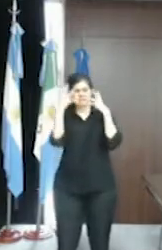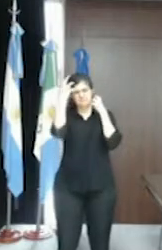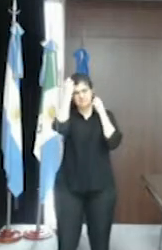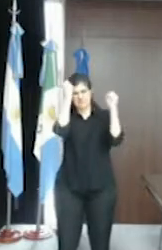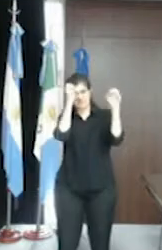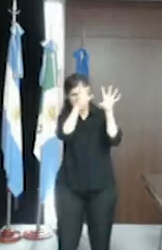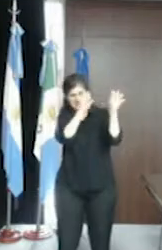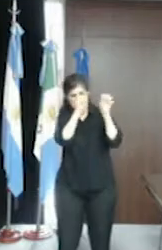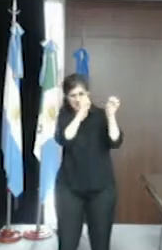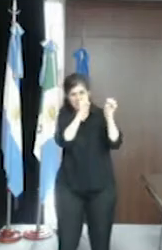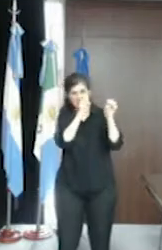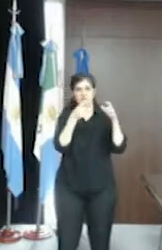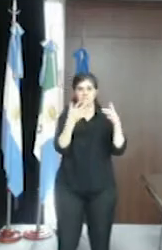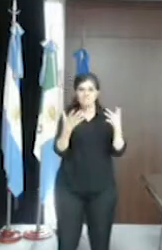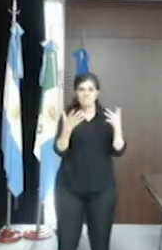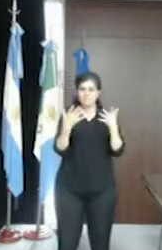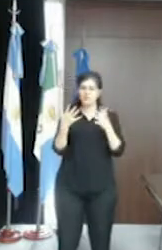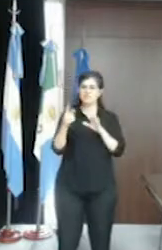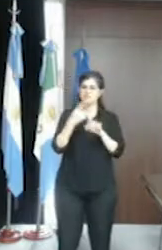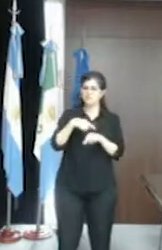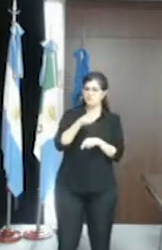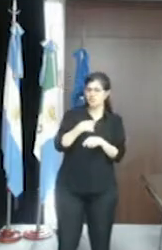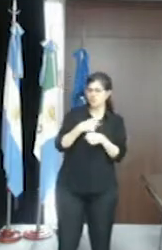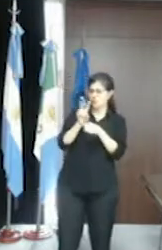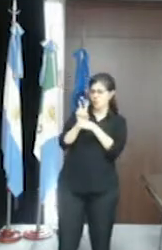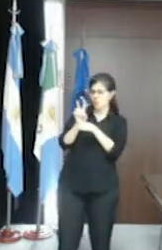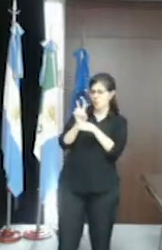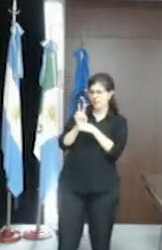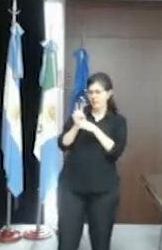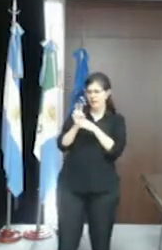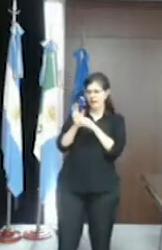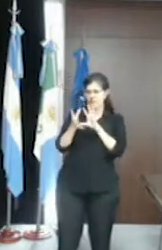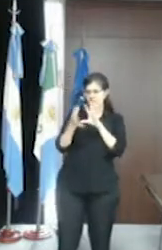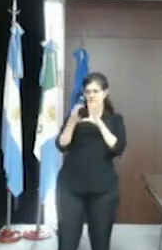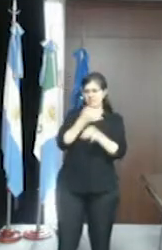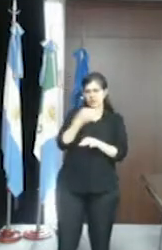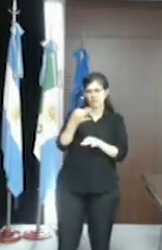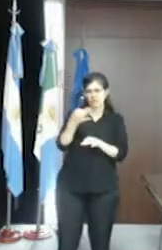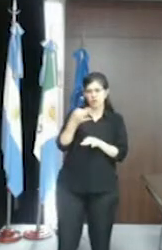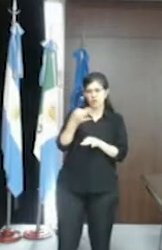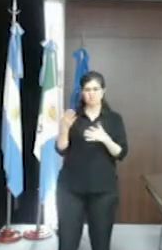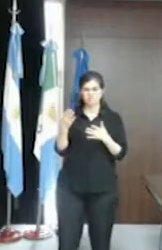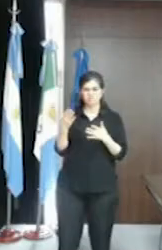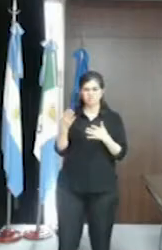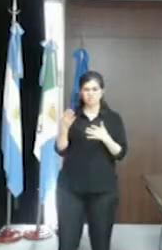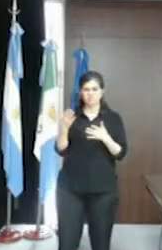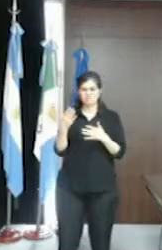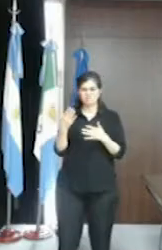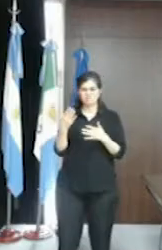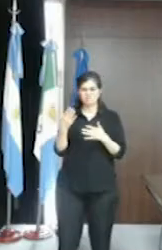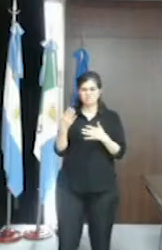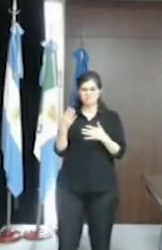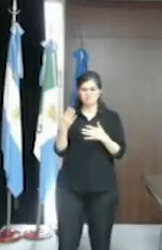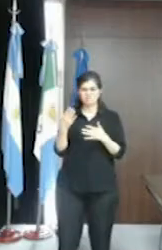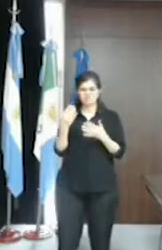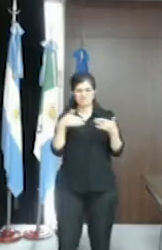no perdemos la capacidad de cuidar como deberíamos estar cuidando, perdemos el rumbo.